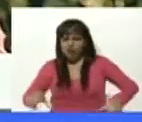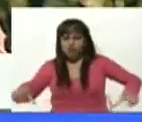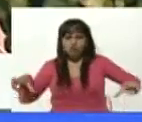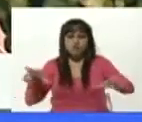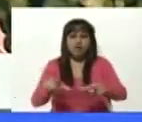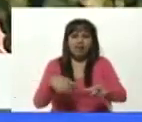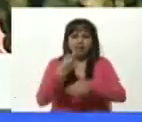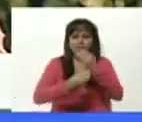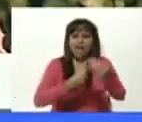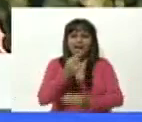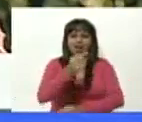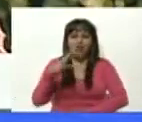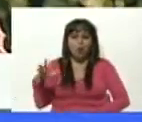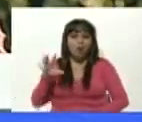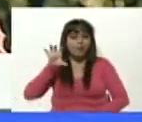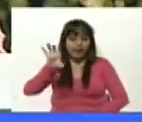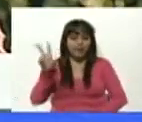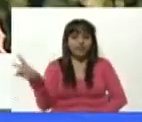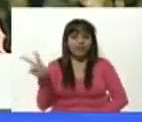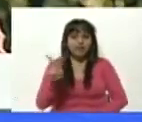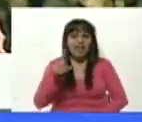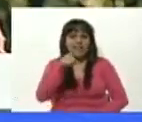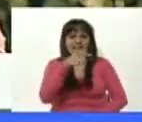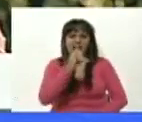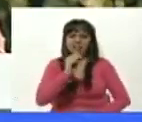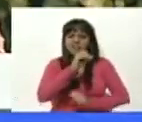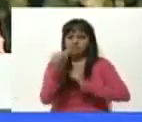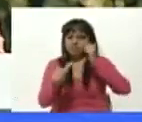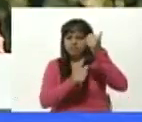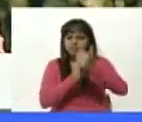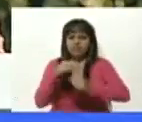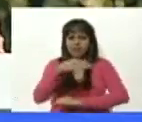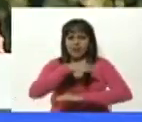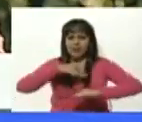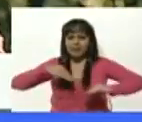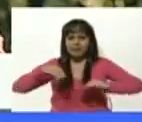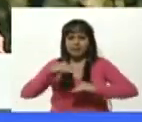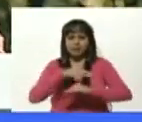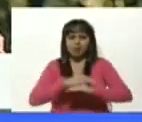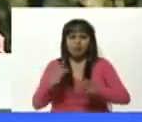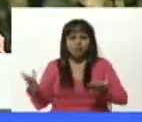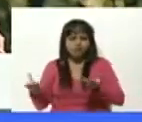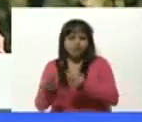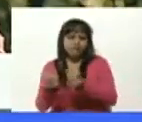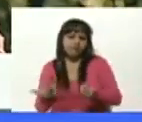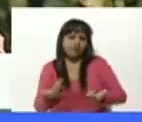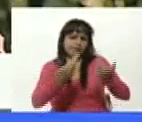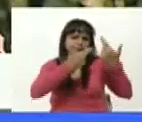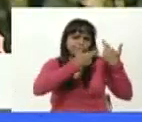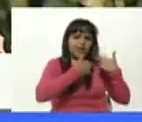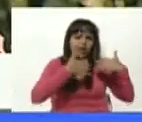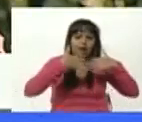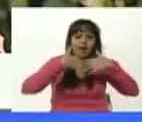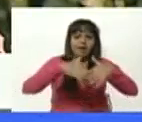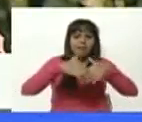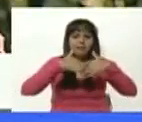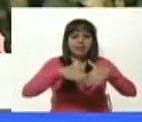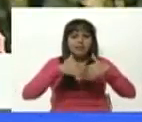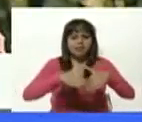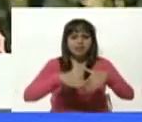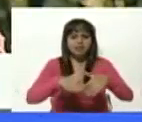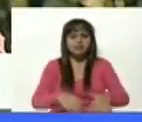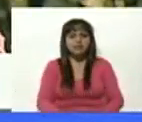país, allá está el viceministro Casen Castillo, con el gerente general de la empresa Jaime